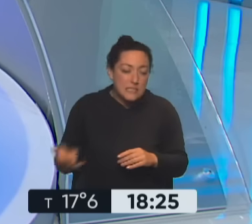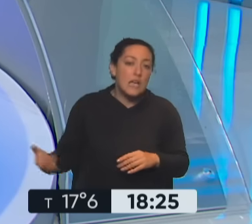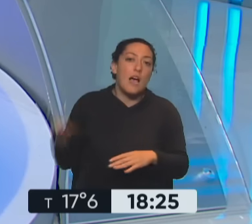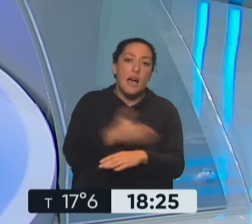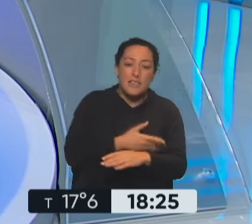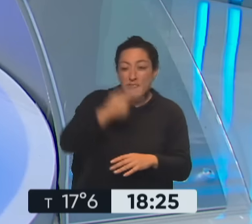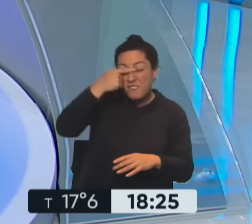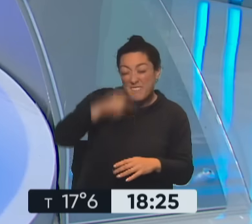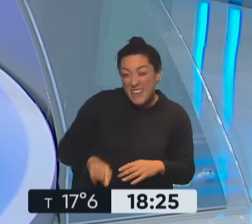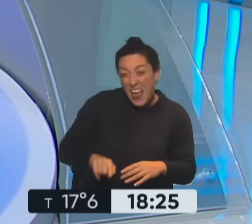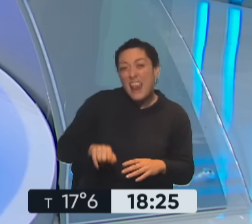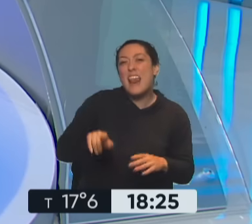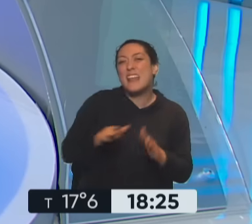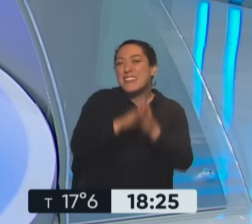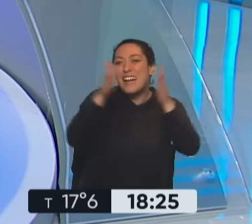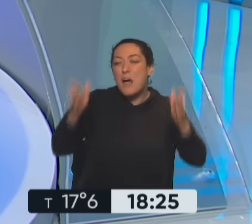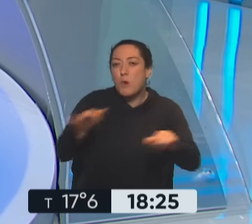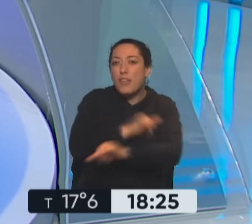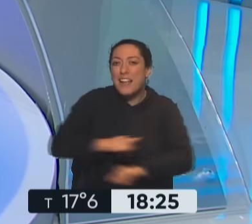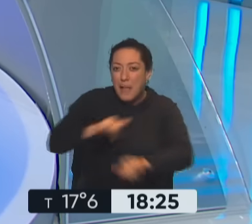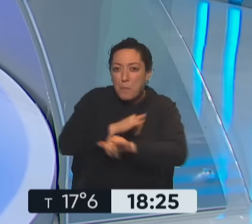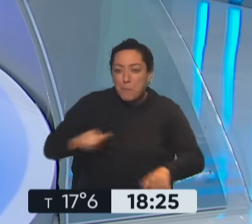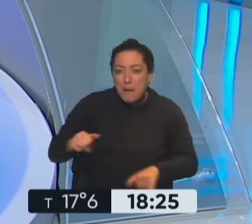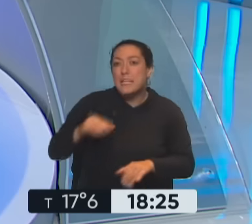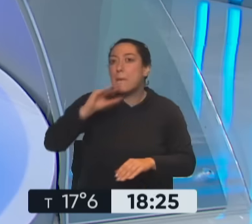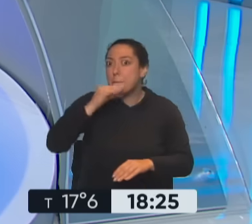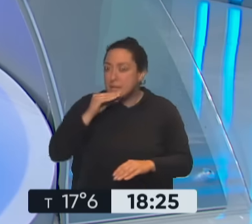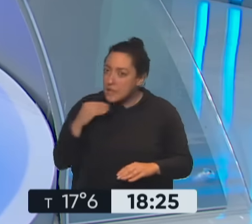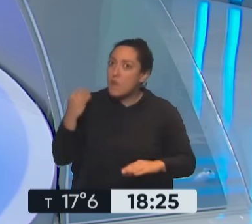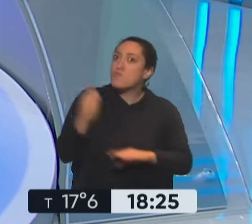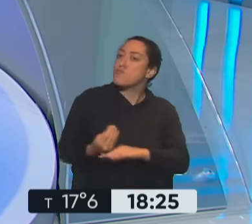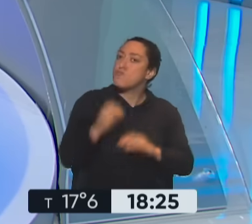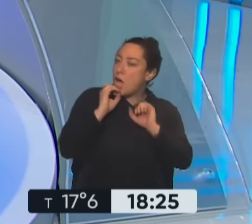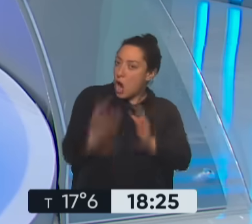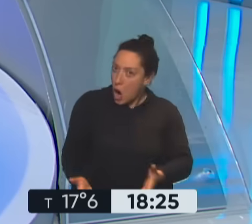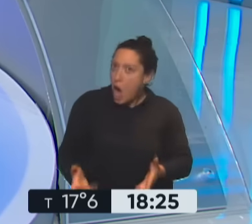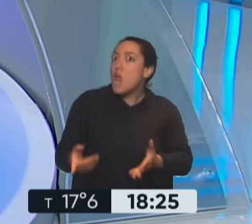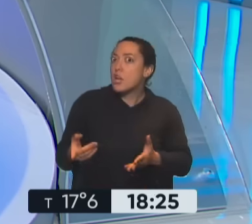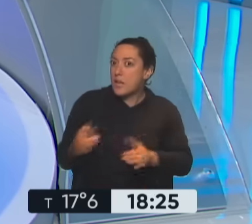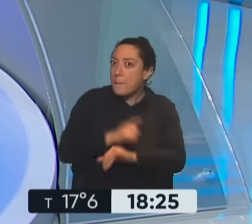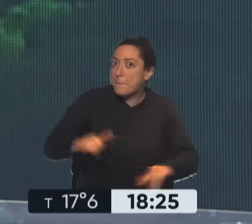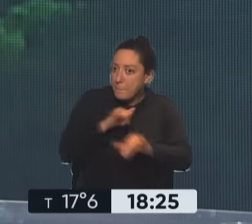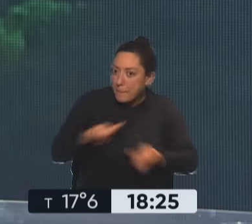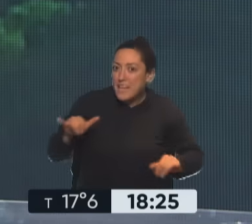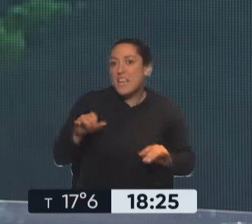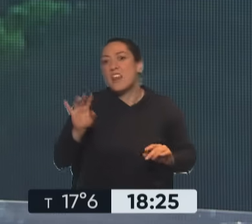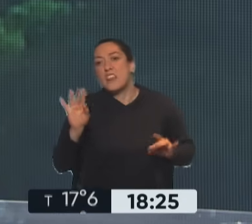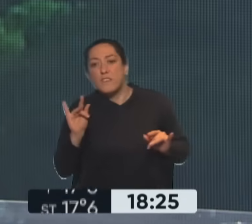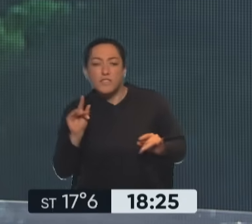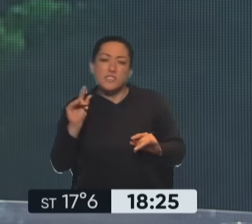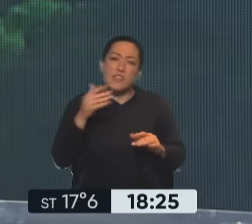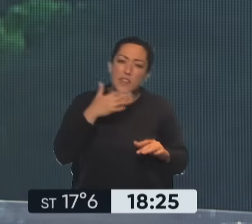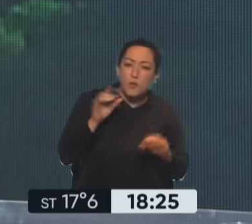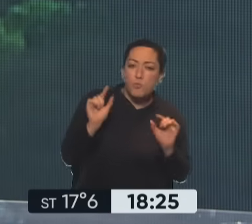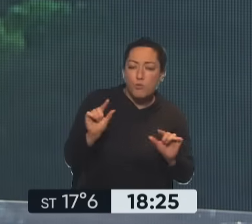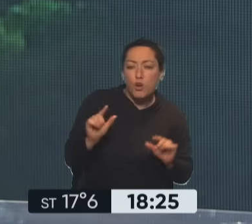momento final, en ese tramo final de campaña donde remonta Massa muy fuertemente, nos costaba un poco entender el qué.